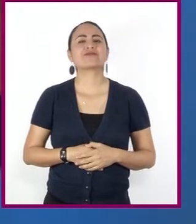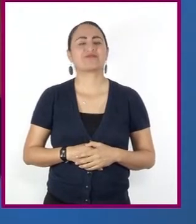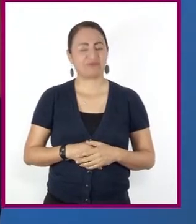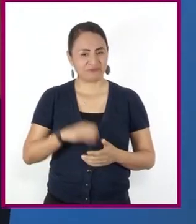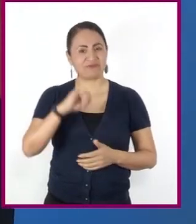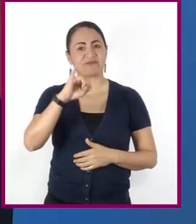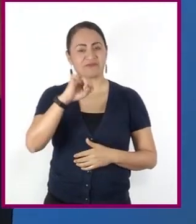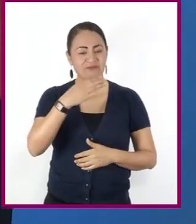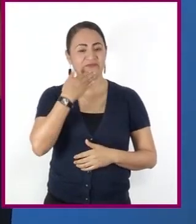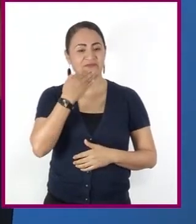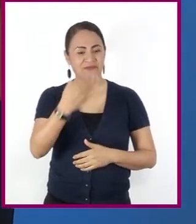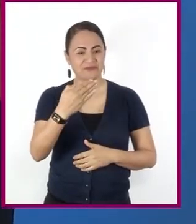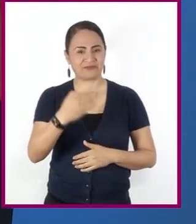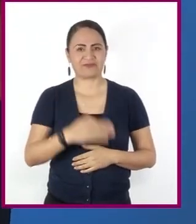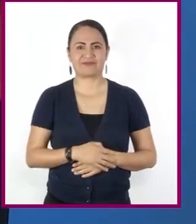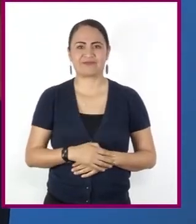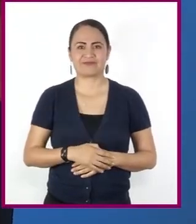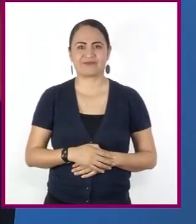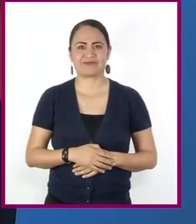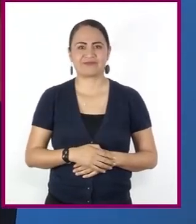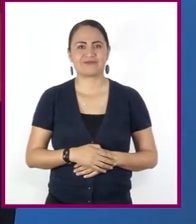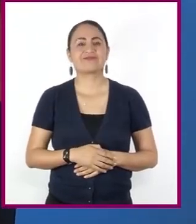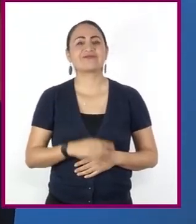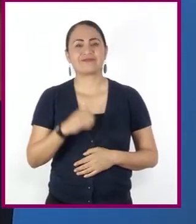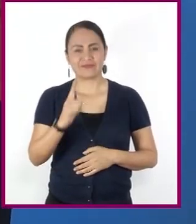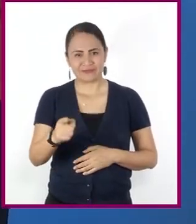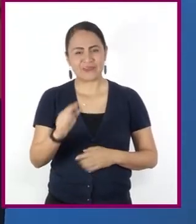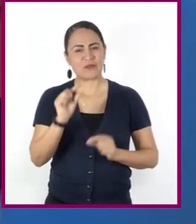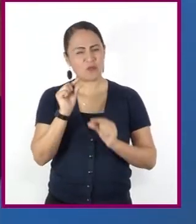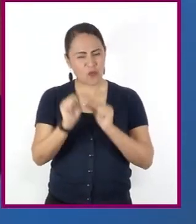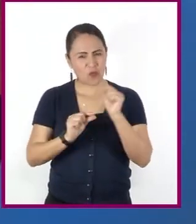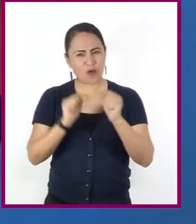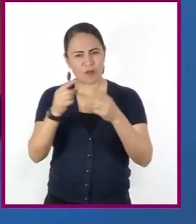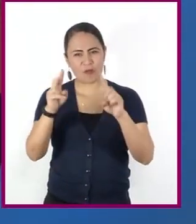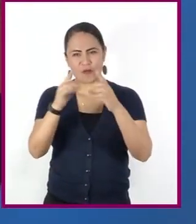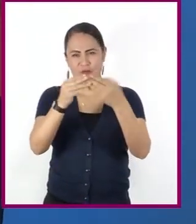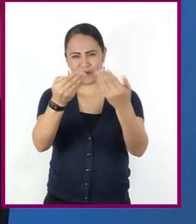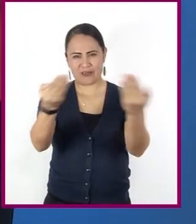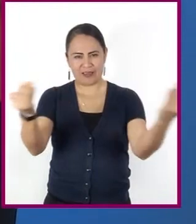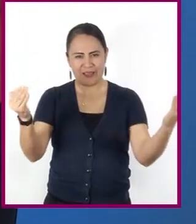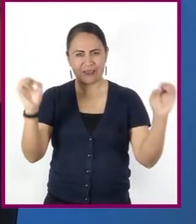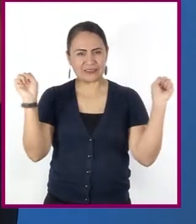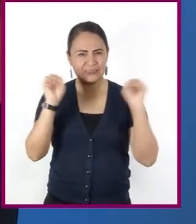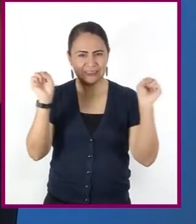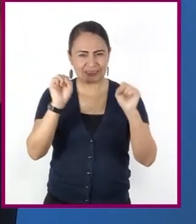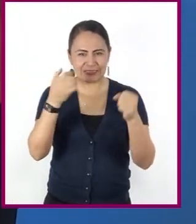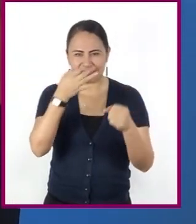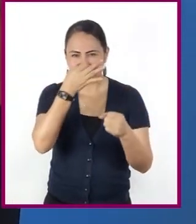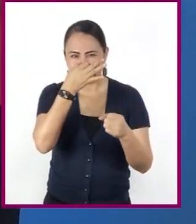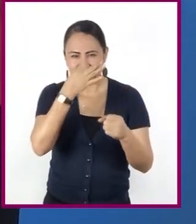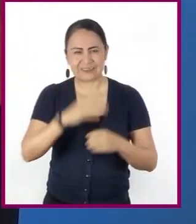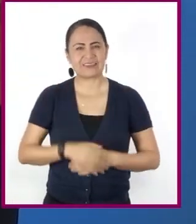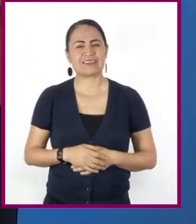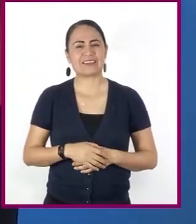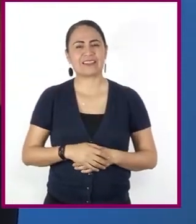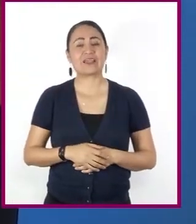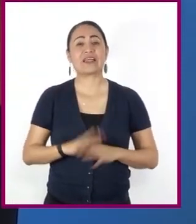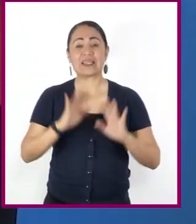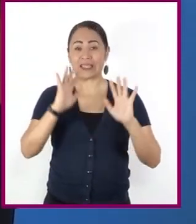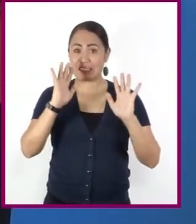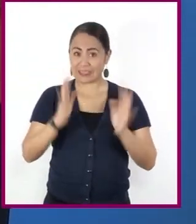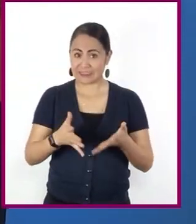Efectivamente. La meta empieza a dibujarse y estás muy cerca de ella. ¿Listas y listos